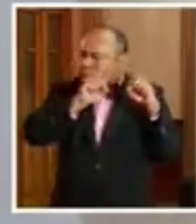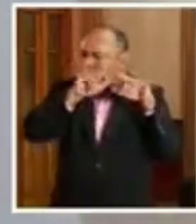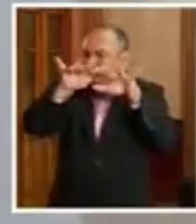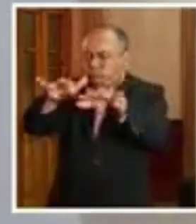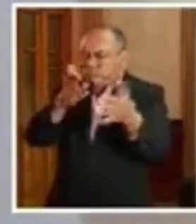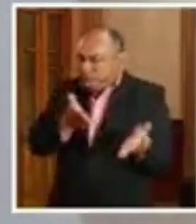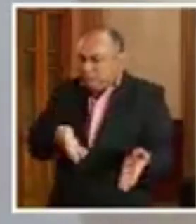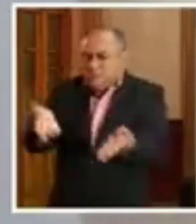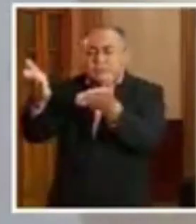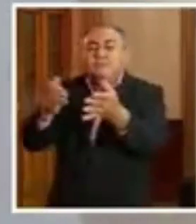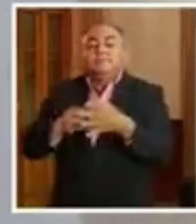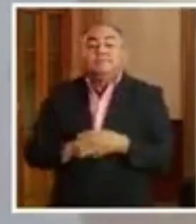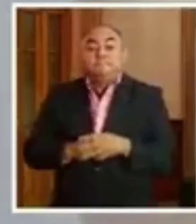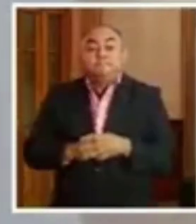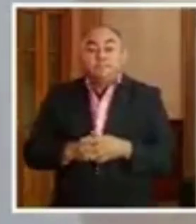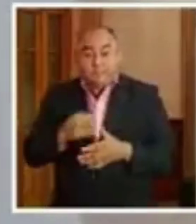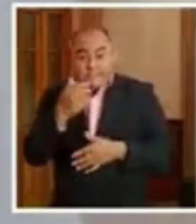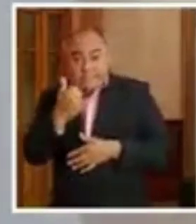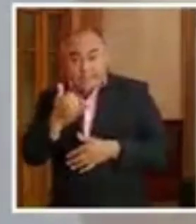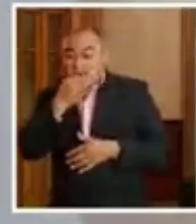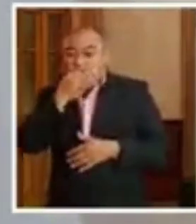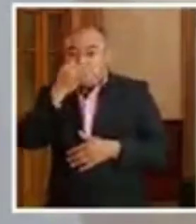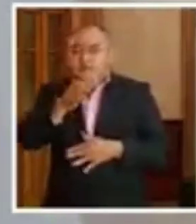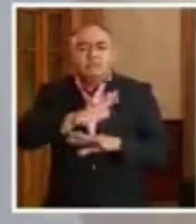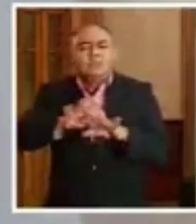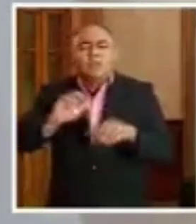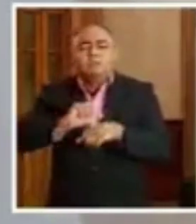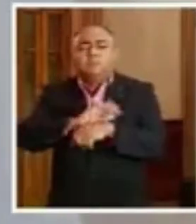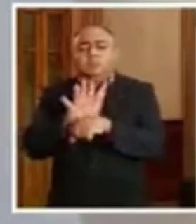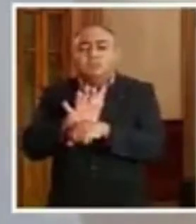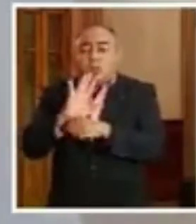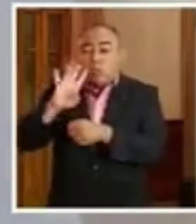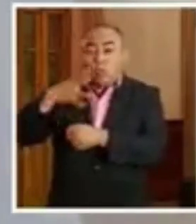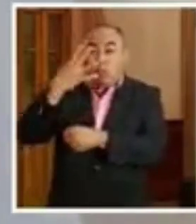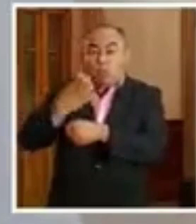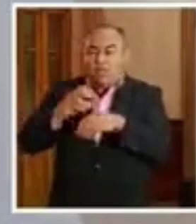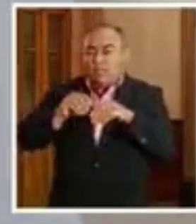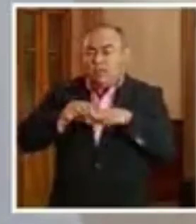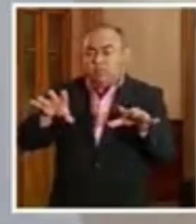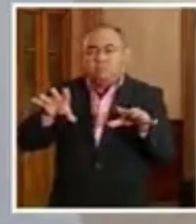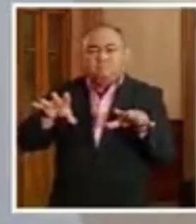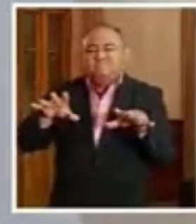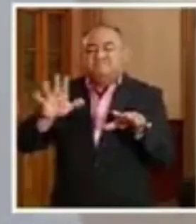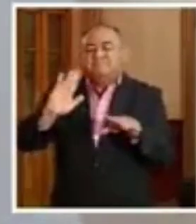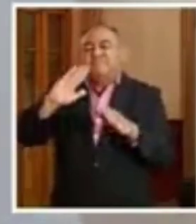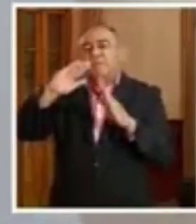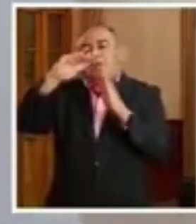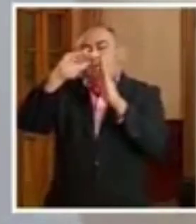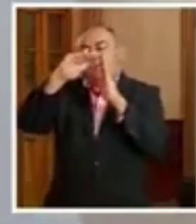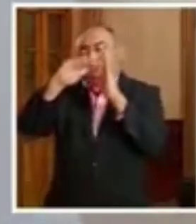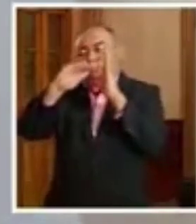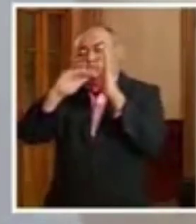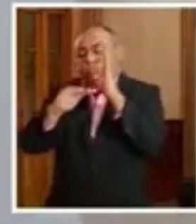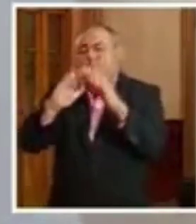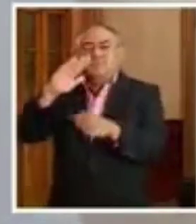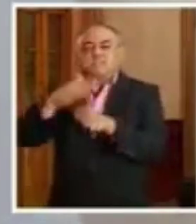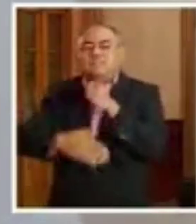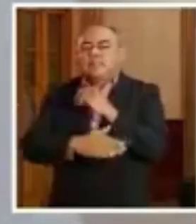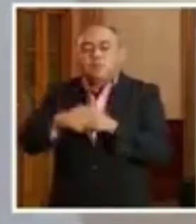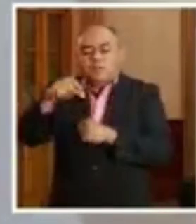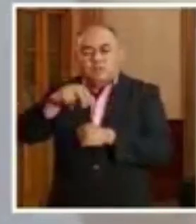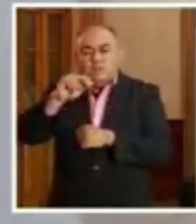Y declarábamos ya el fin de la cuarta ola del COVID-19 para Nuevo León.